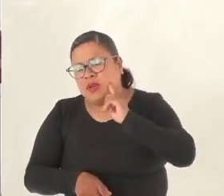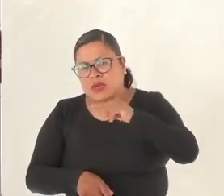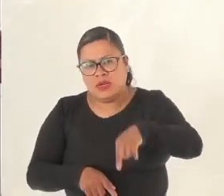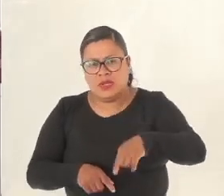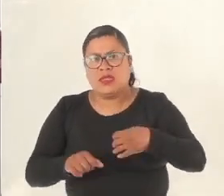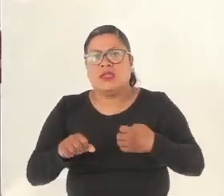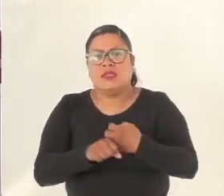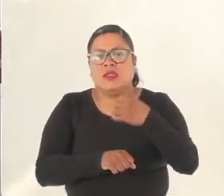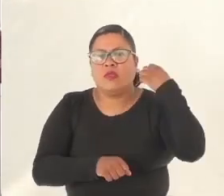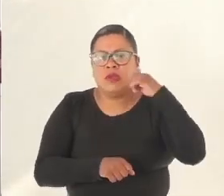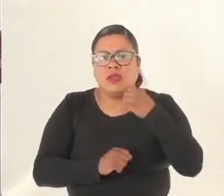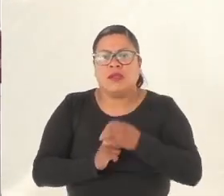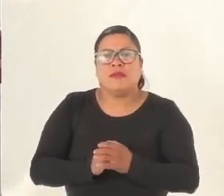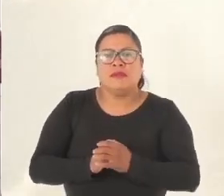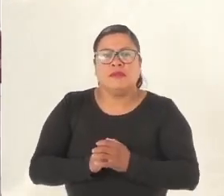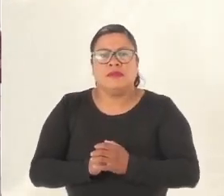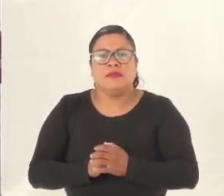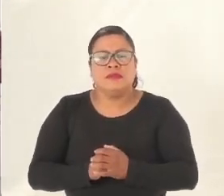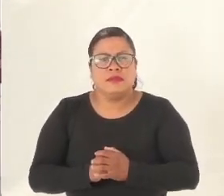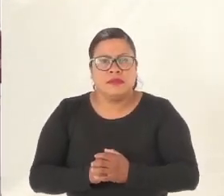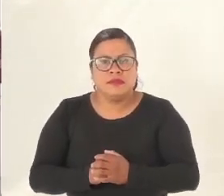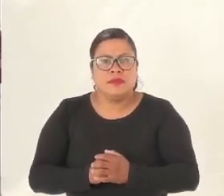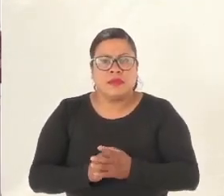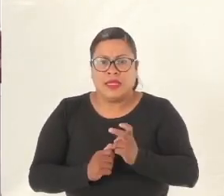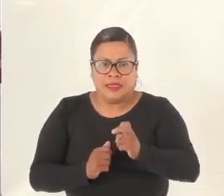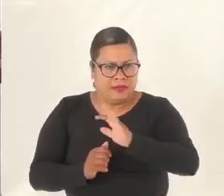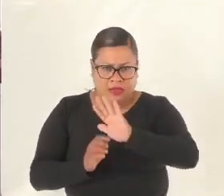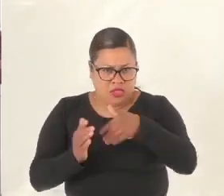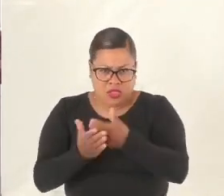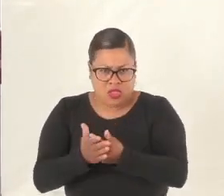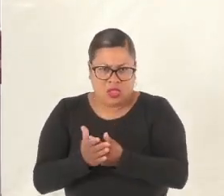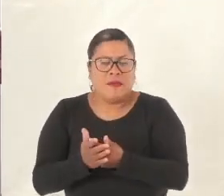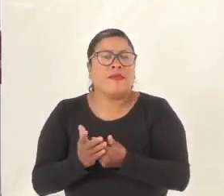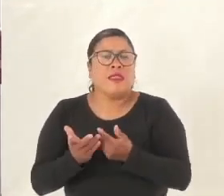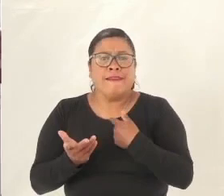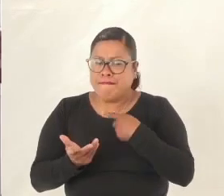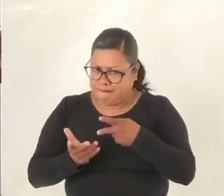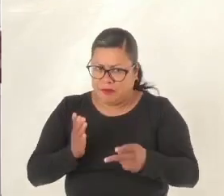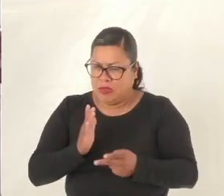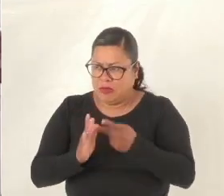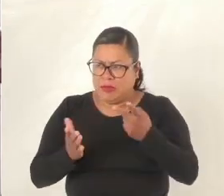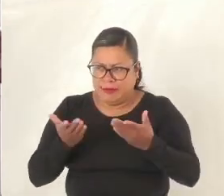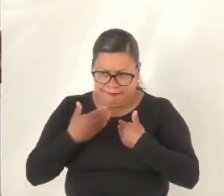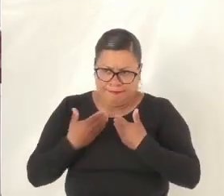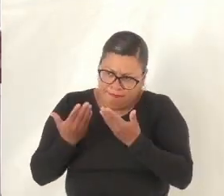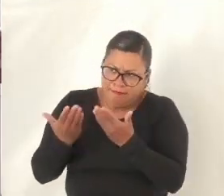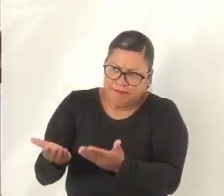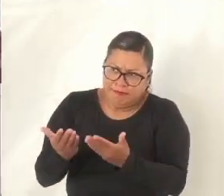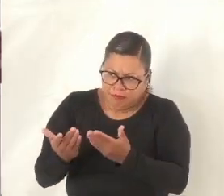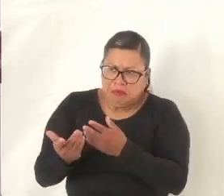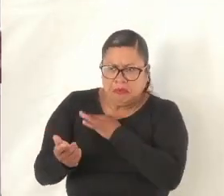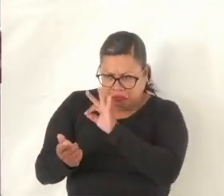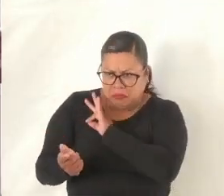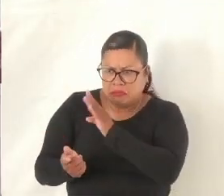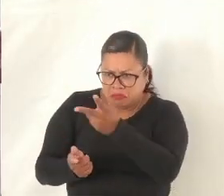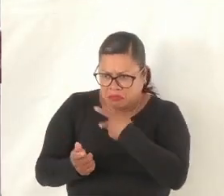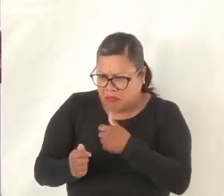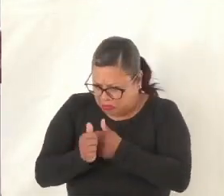acá en nuestro estado por mi parte sería todo y le reitero mi acompañamiento